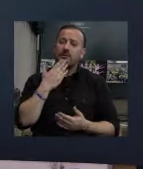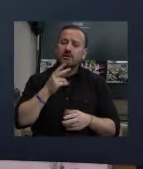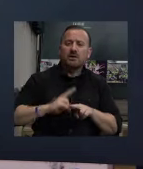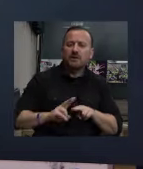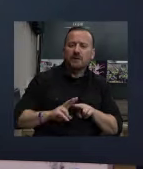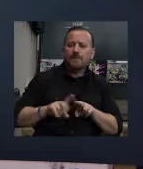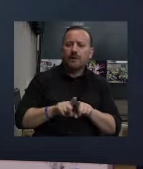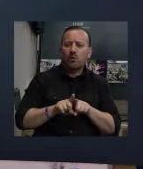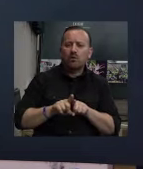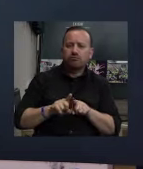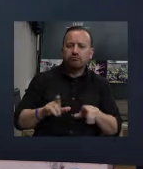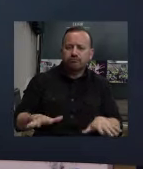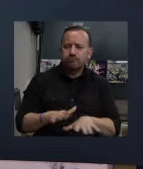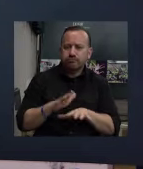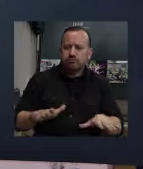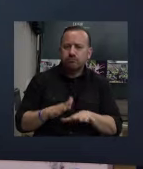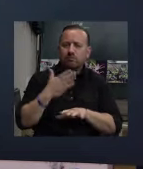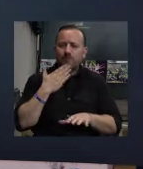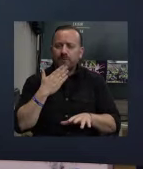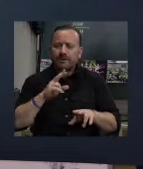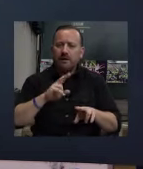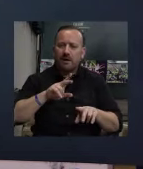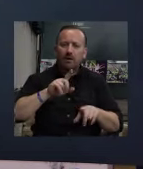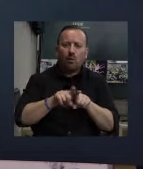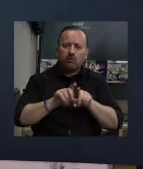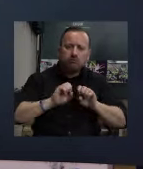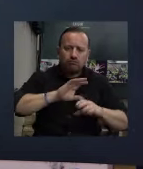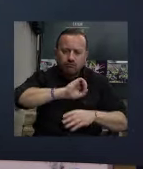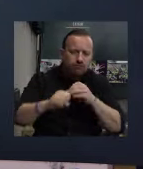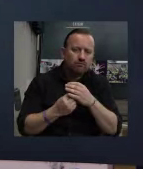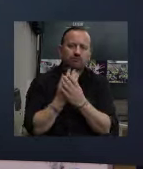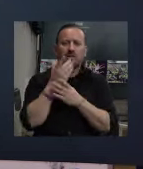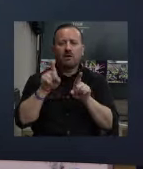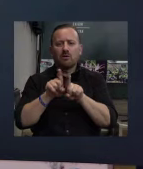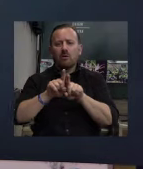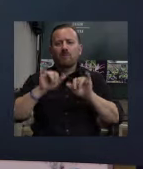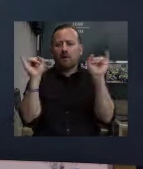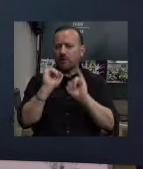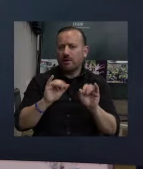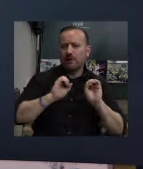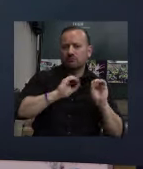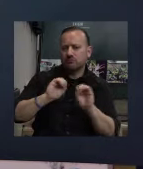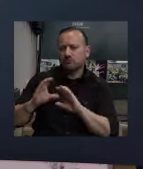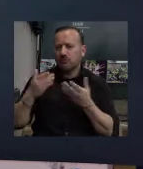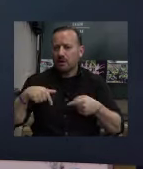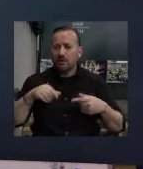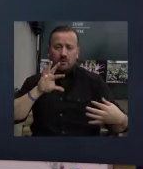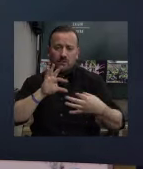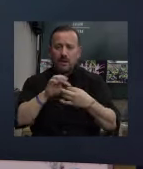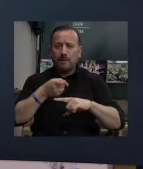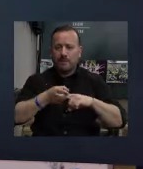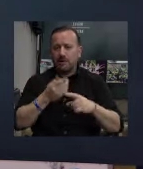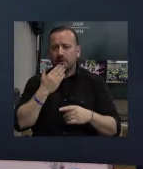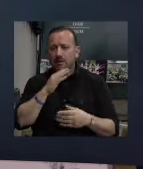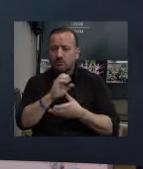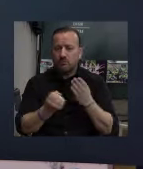sido movilizar el y actualizar nuestro modelo nuestro modelo educativo donde hoy día la la vinculación con el medio